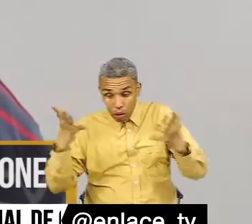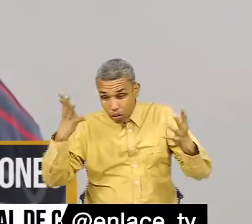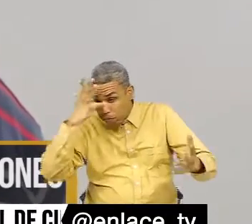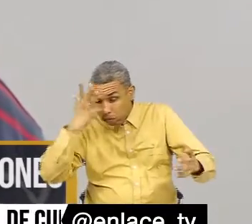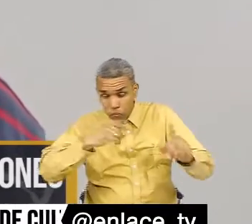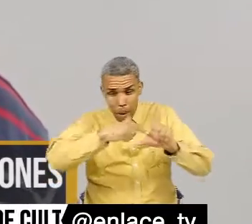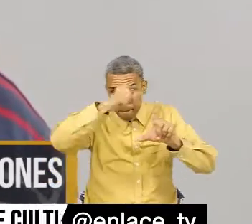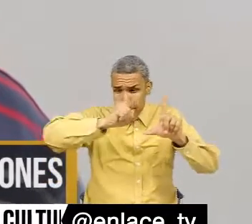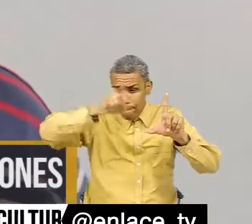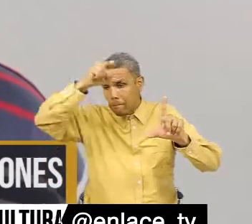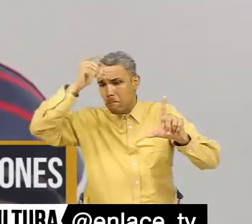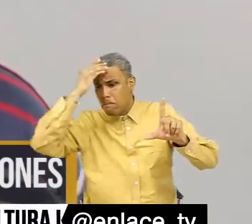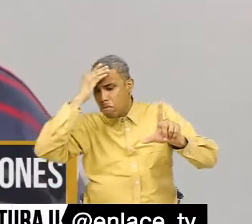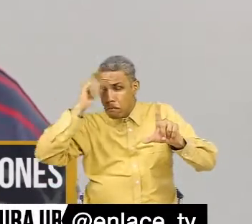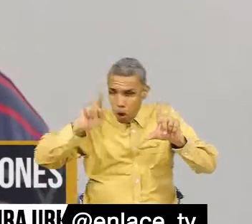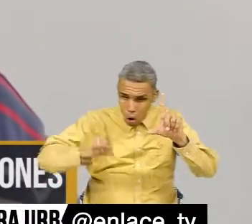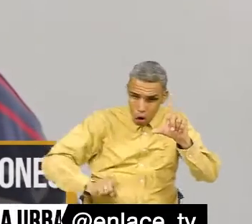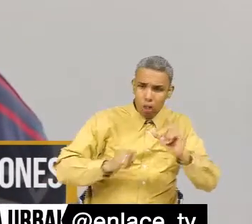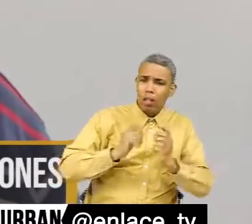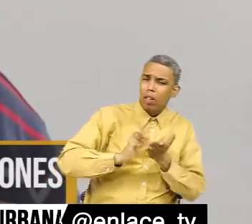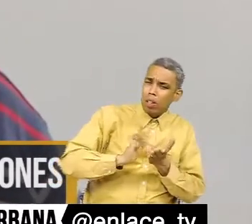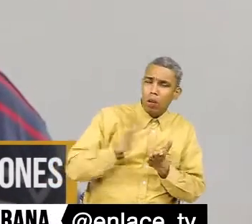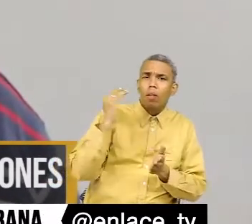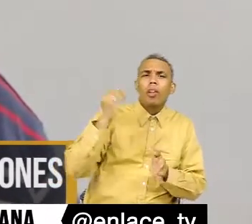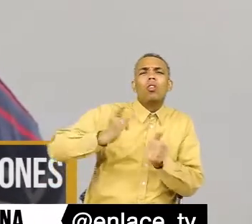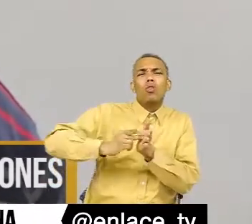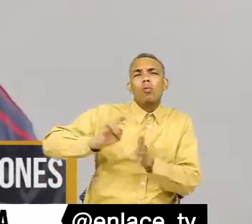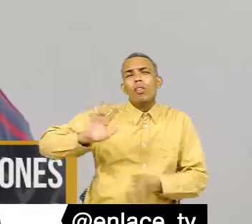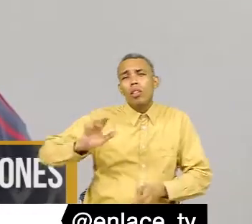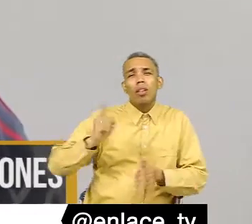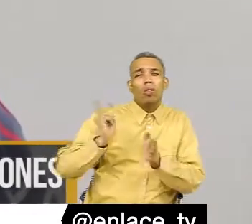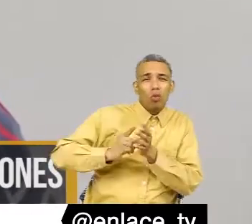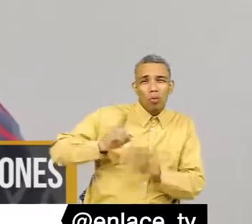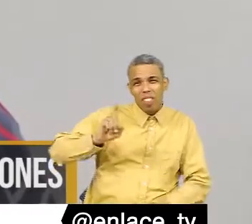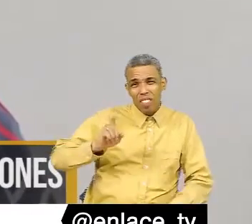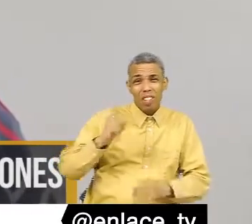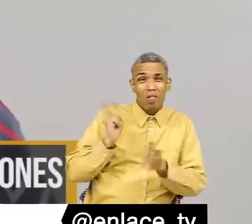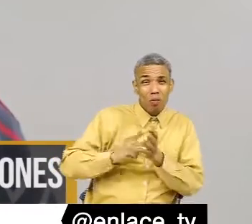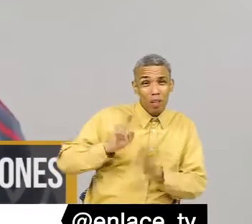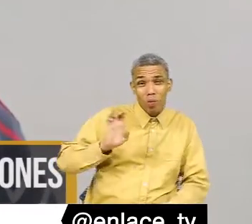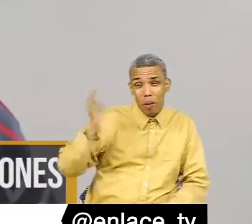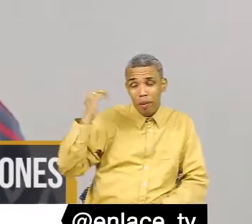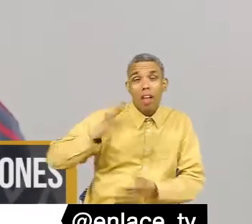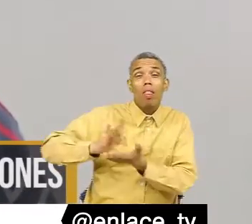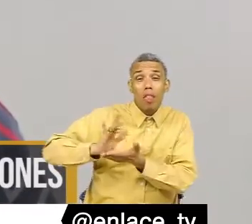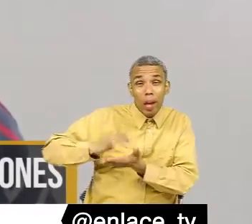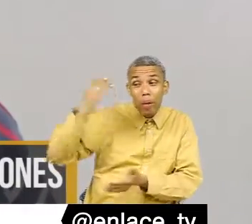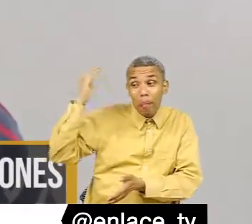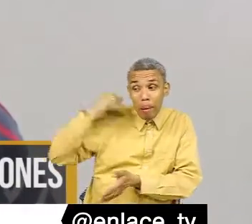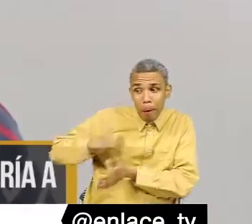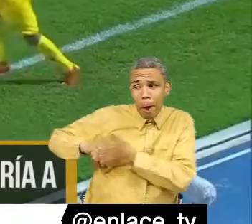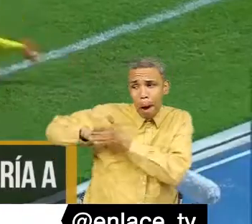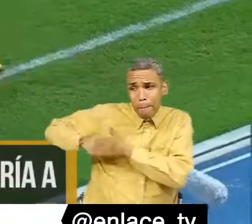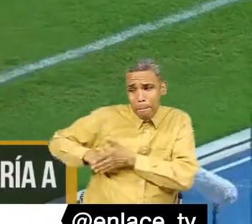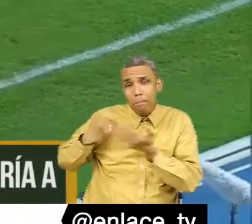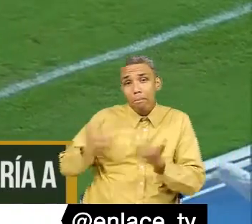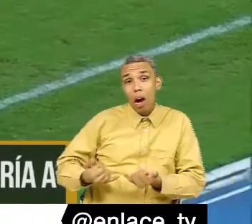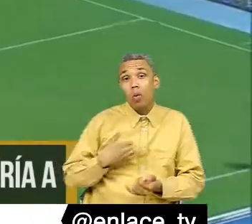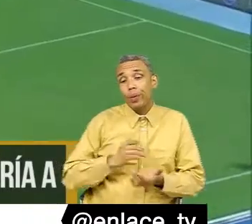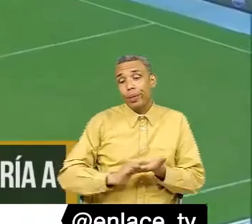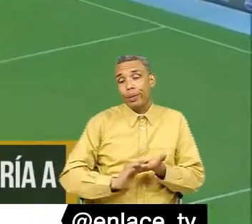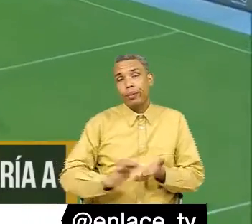año 2005, 2006, 2009 y hay otras pendientes por ahí todavía que vamos a mirar cómo solucionamos. Y si de